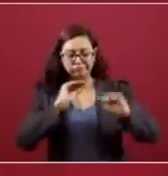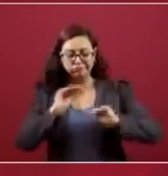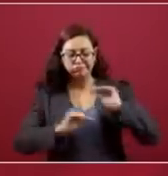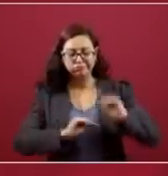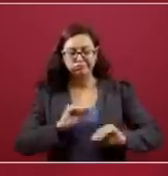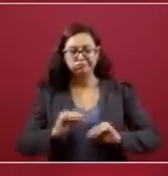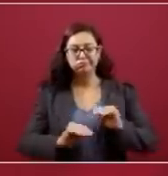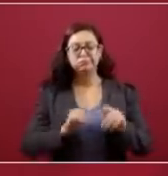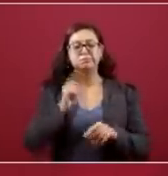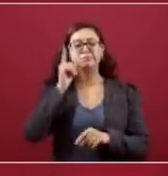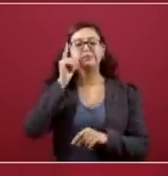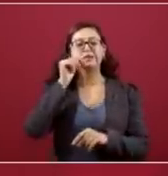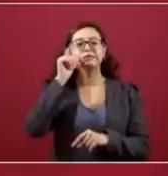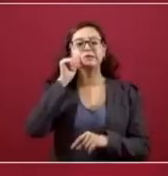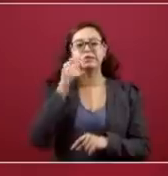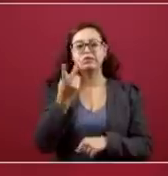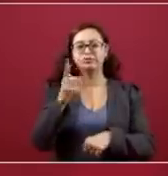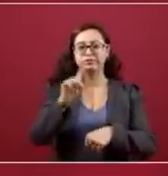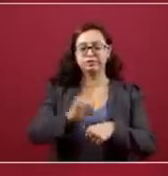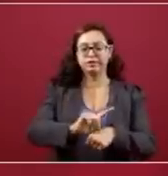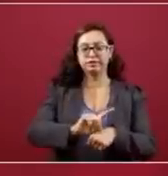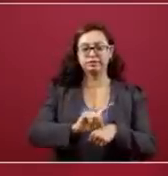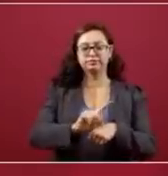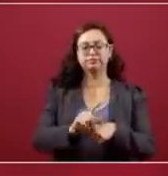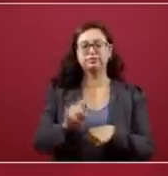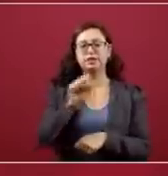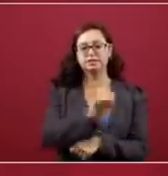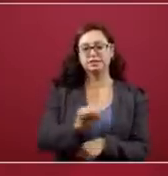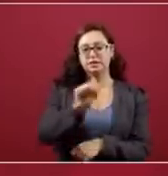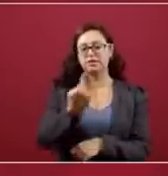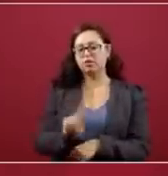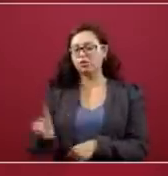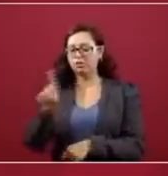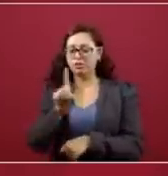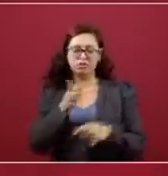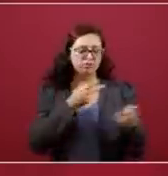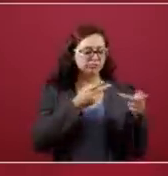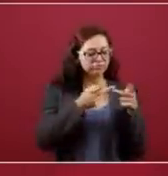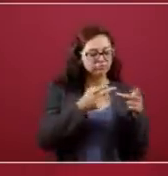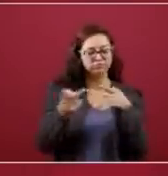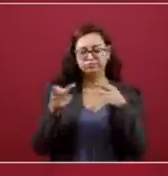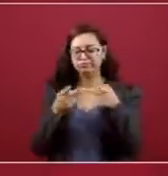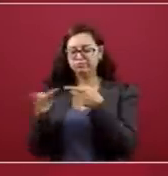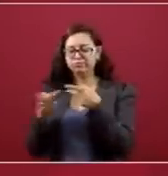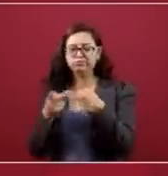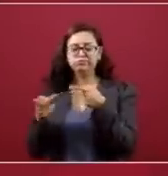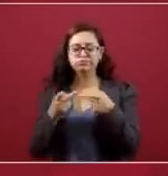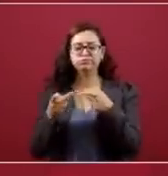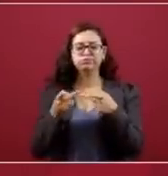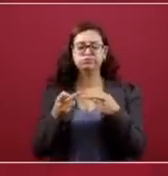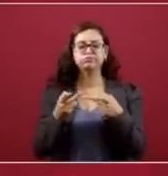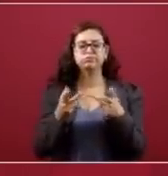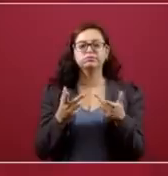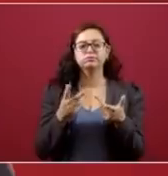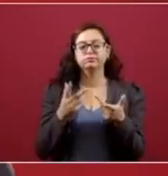mañana y pasado. Mañana sábado y domingo vamos